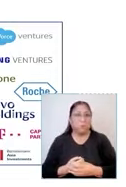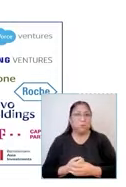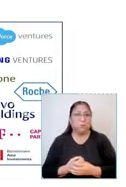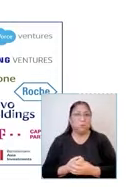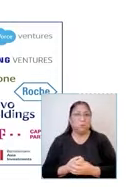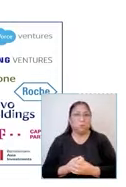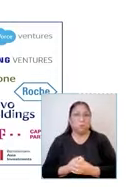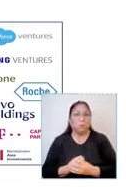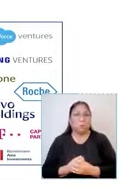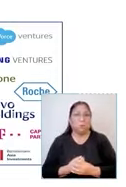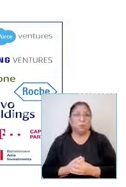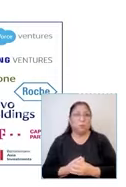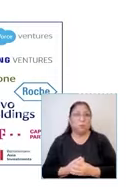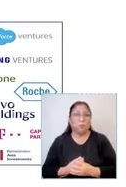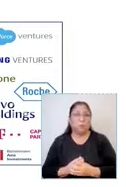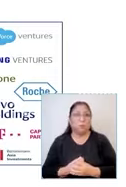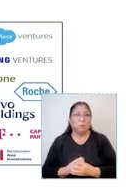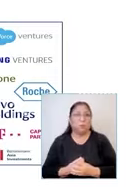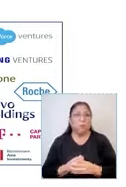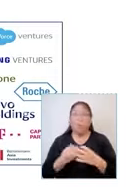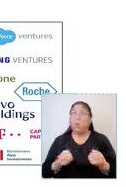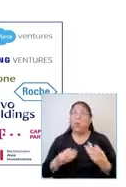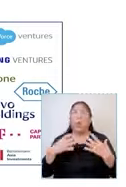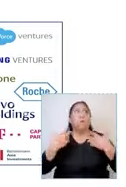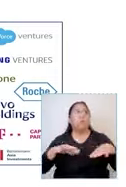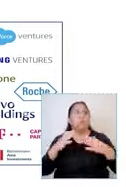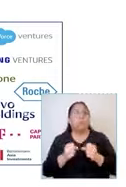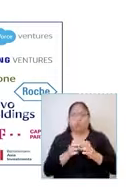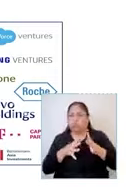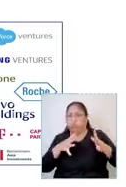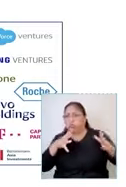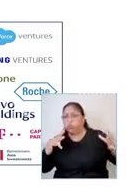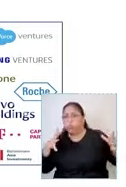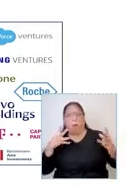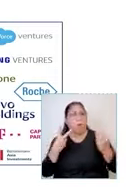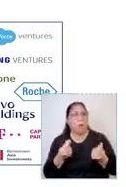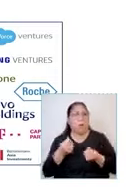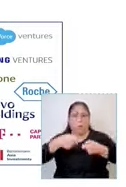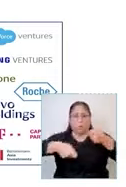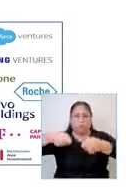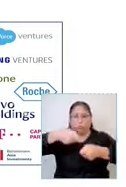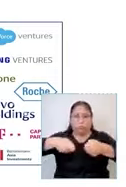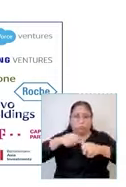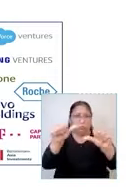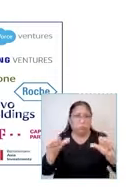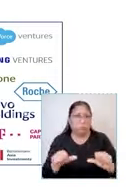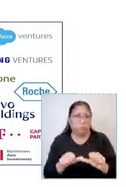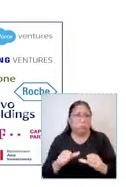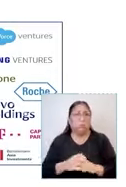cuán rápido iba a crecer esta área de inversiones.